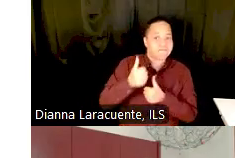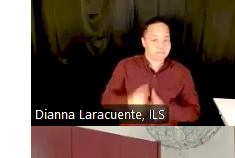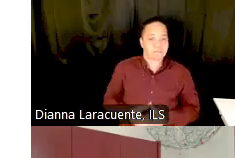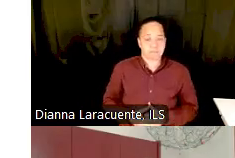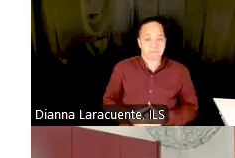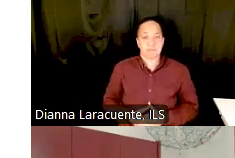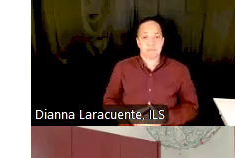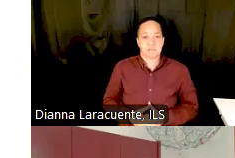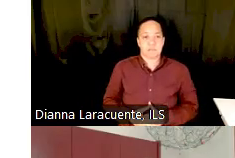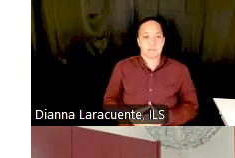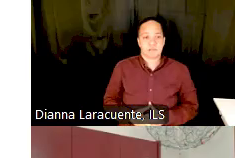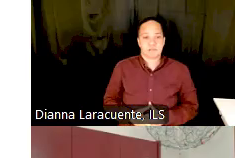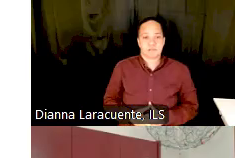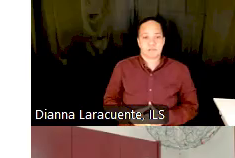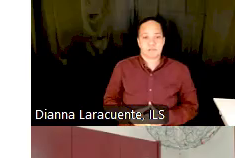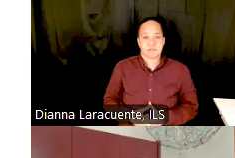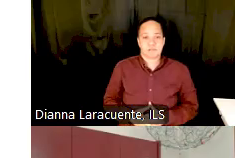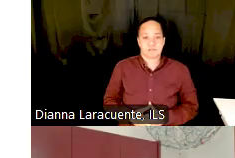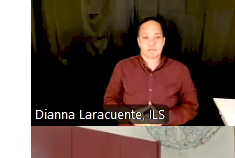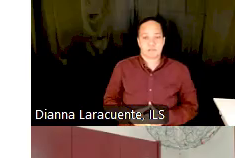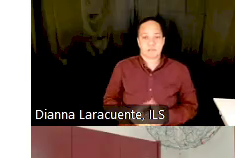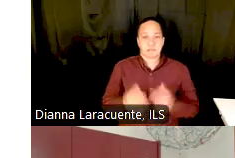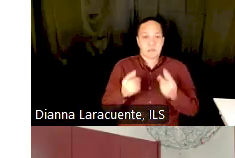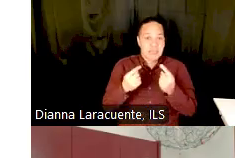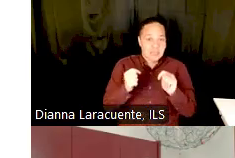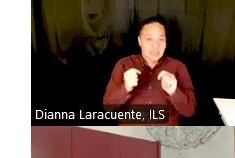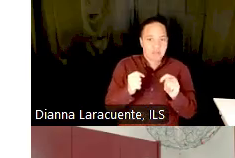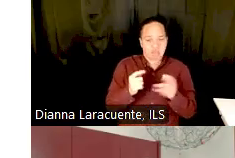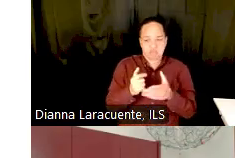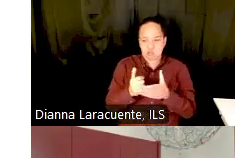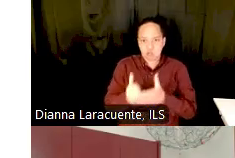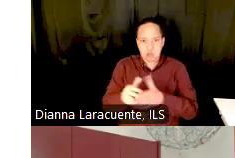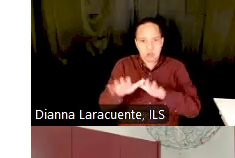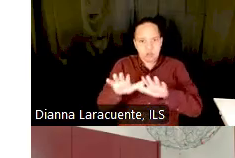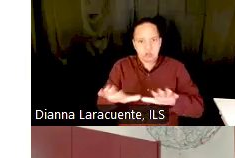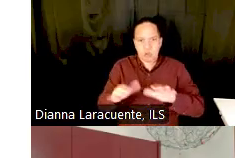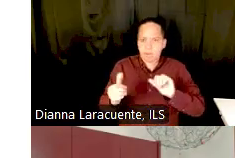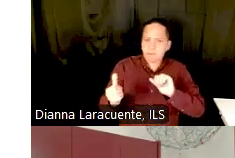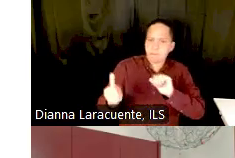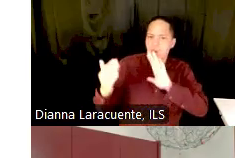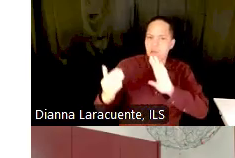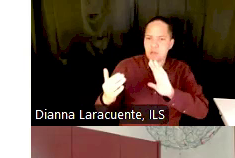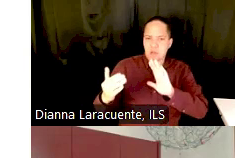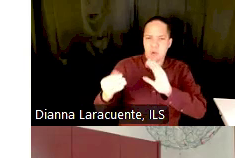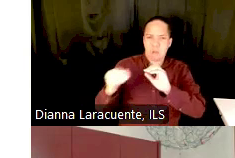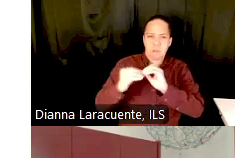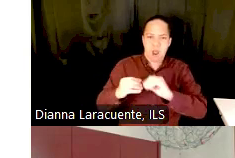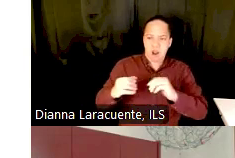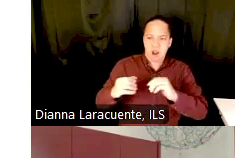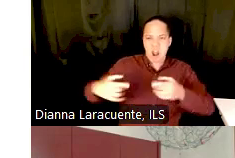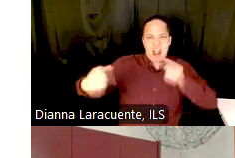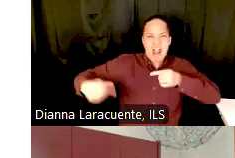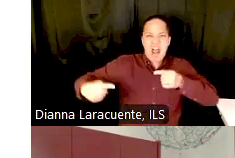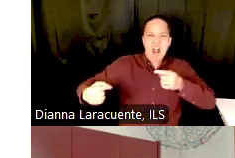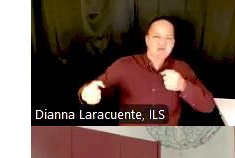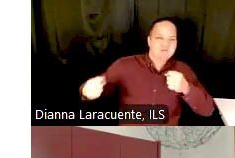Tratar de ayudar a que la persona se calme, no enfrentar un acto violento con más violencia,